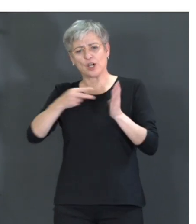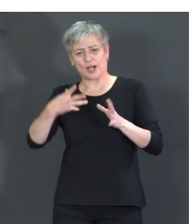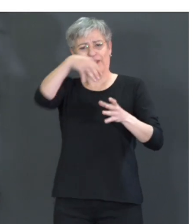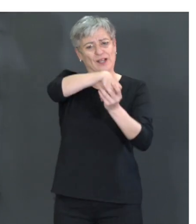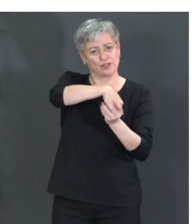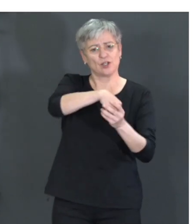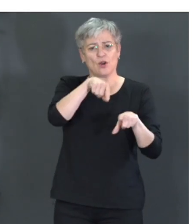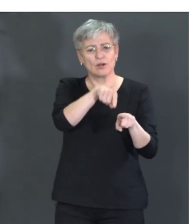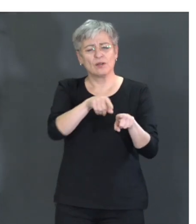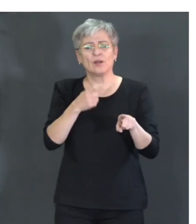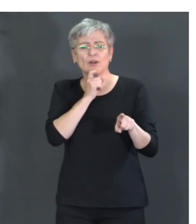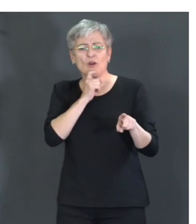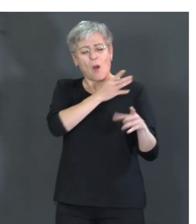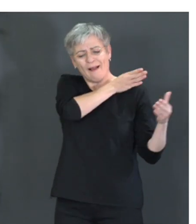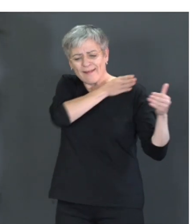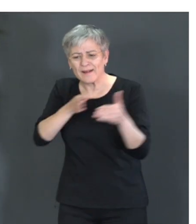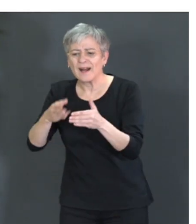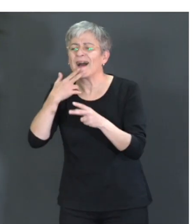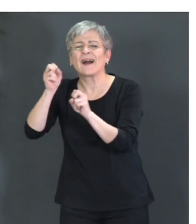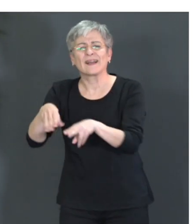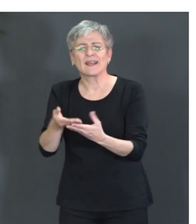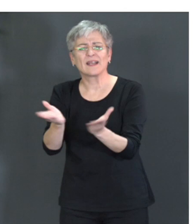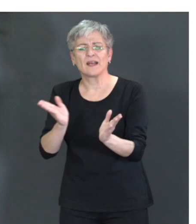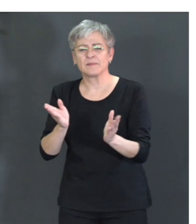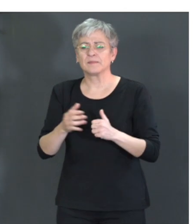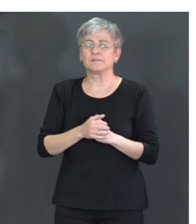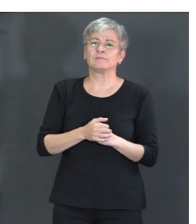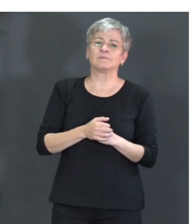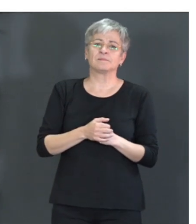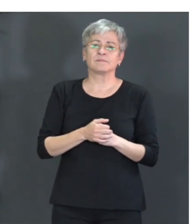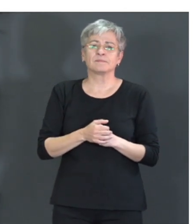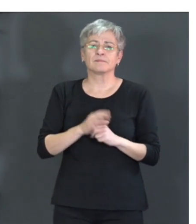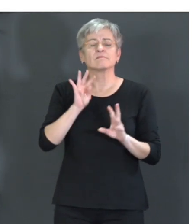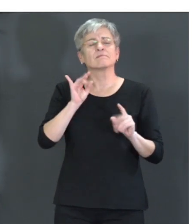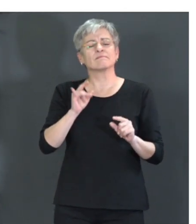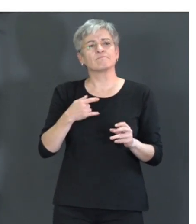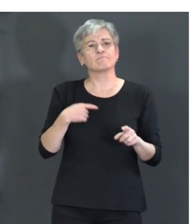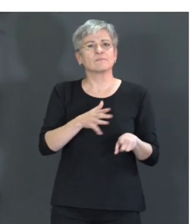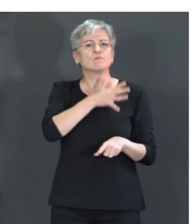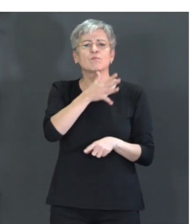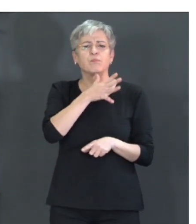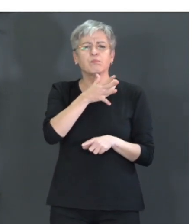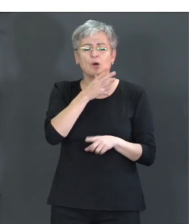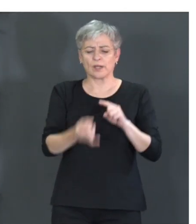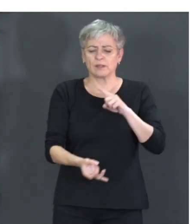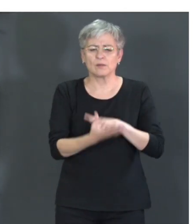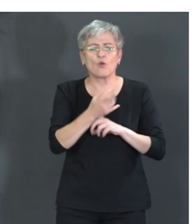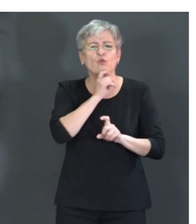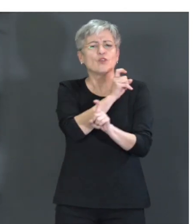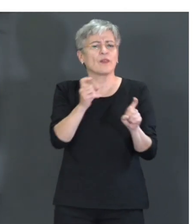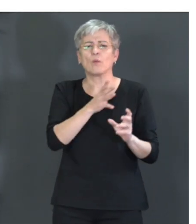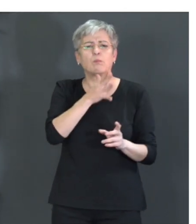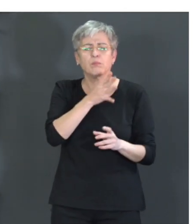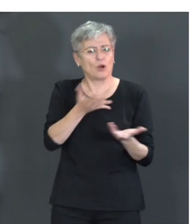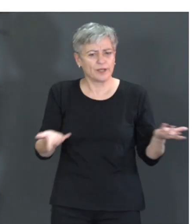vuestro trabajo. Pues sí, yo creo que sobre todo irnos al origen, ¿no? El por qué se creó esta fundación, que como decía